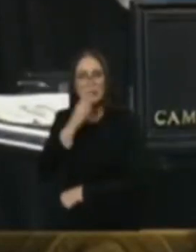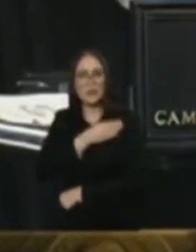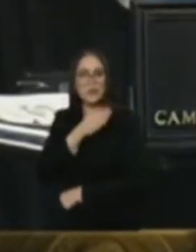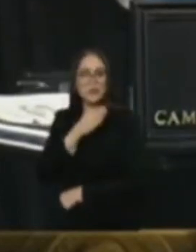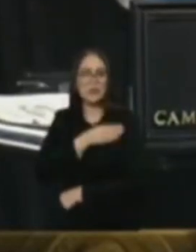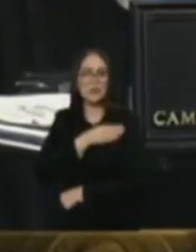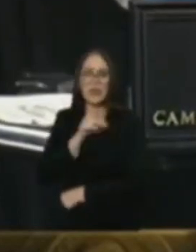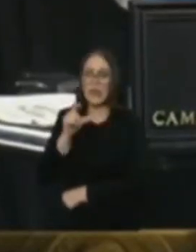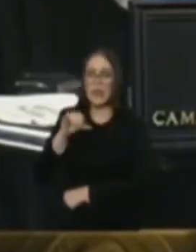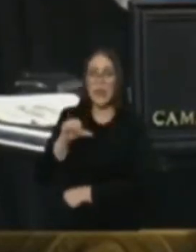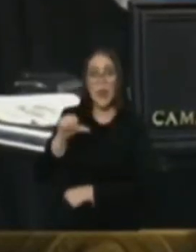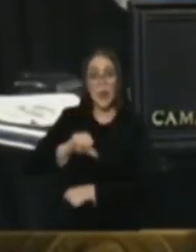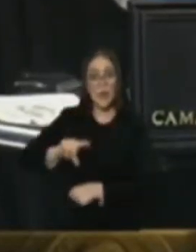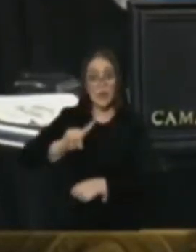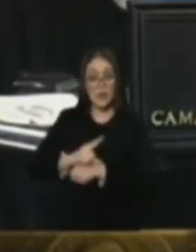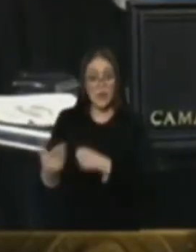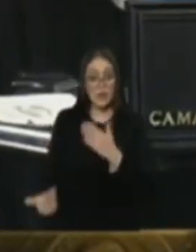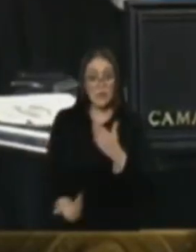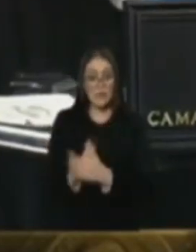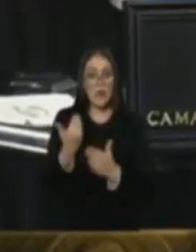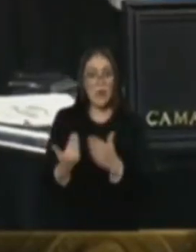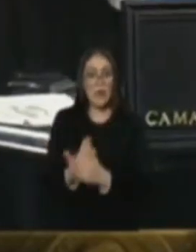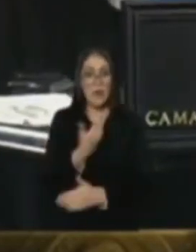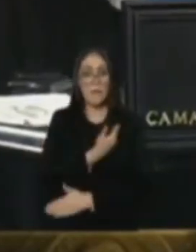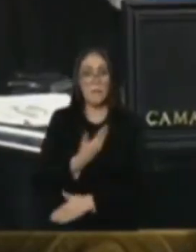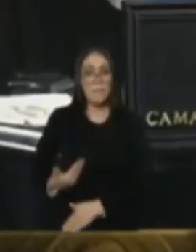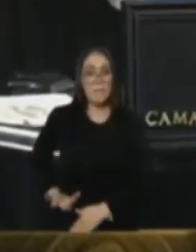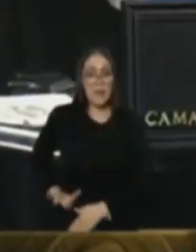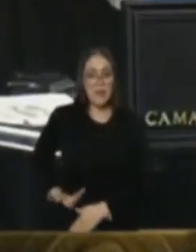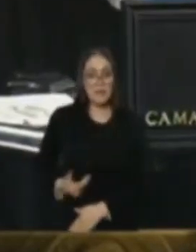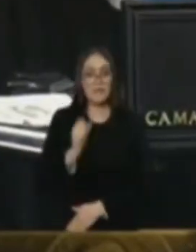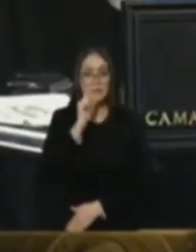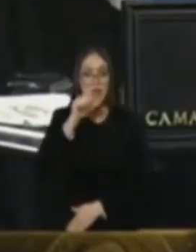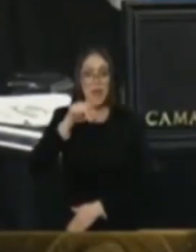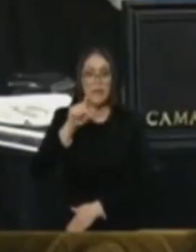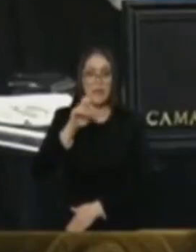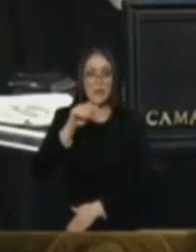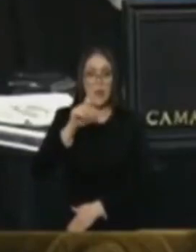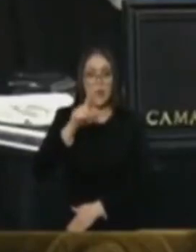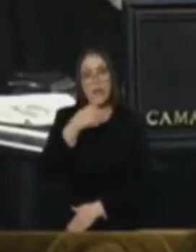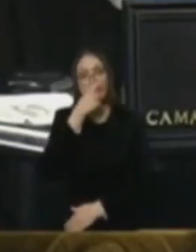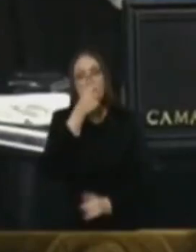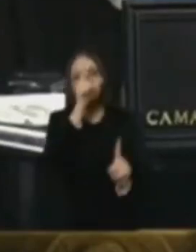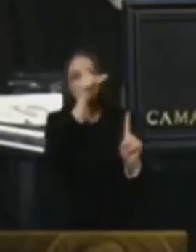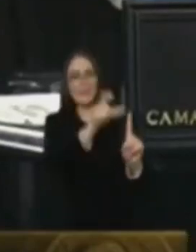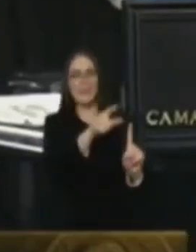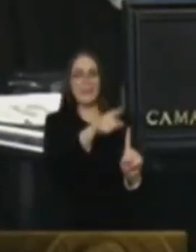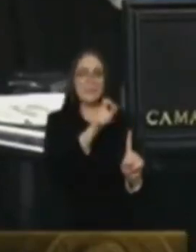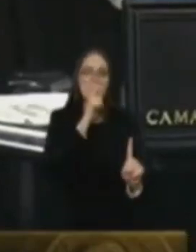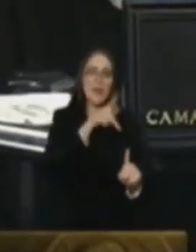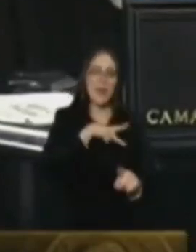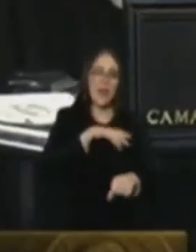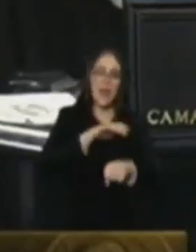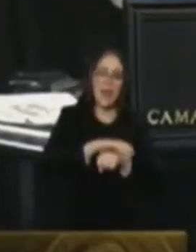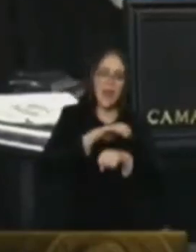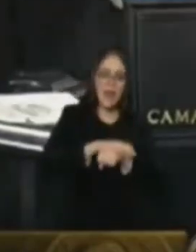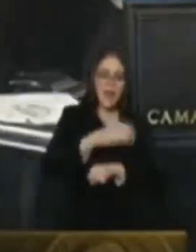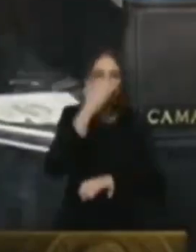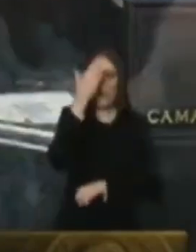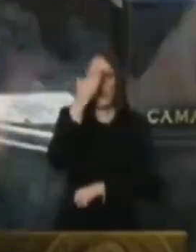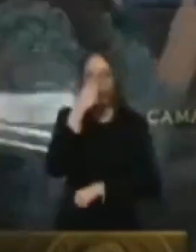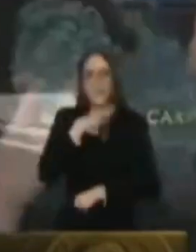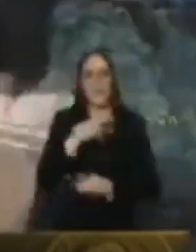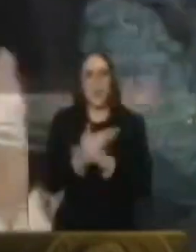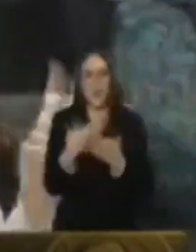Manuel López Obrador esta mañana sobre la galardonada doña Elena Poniatowska, amiga y compañera de luchas de nuestro presidente.